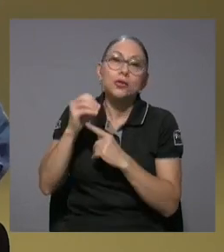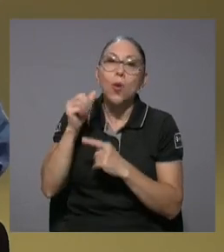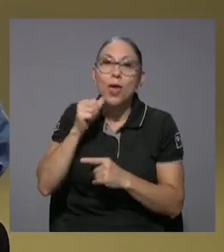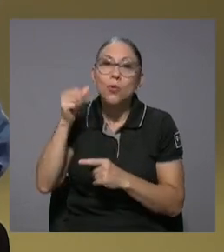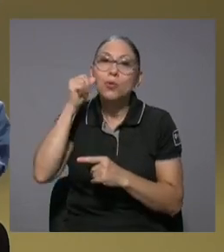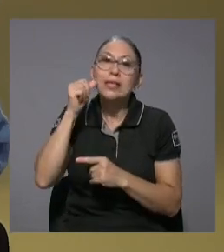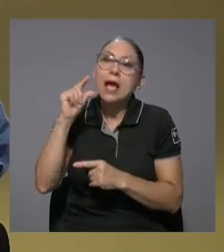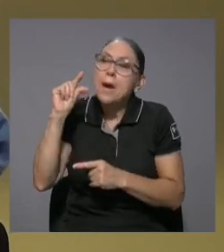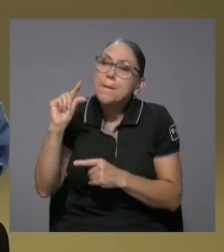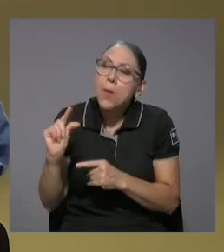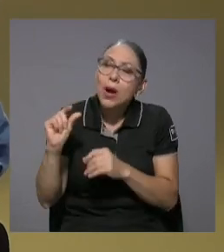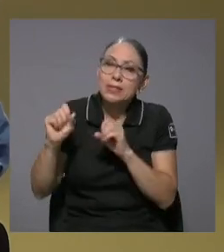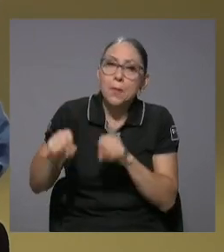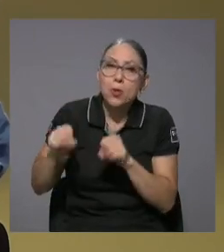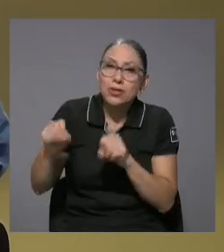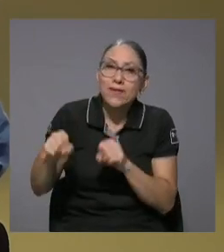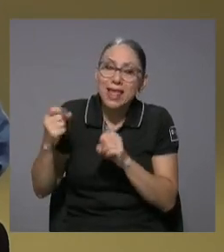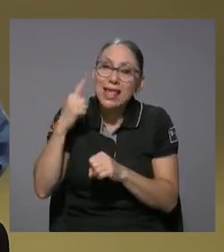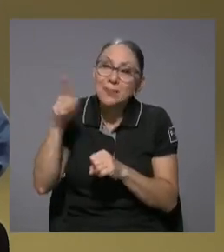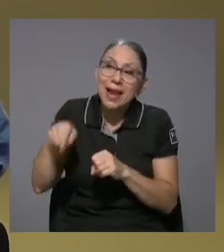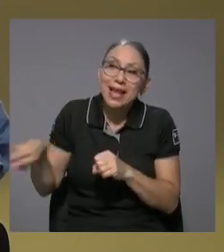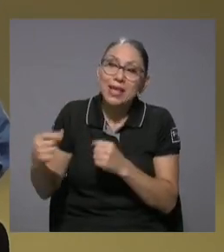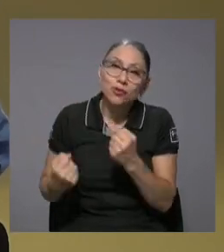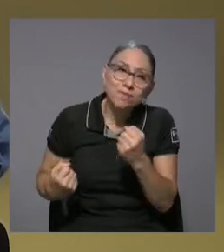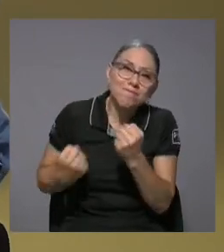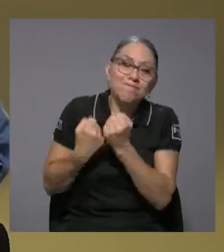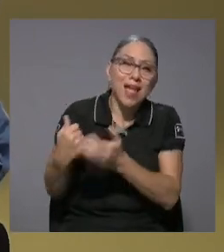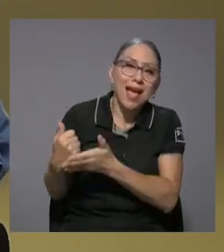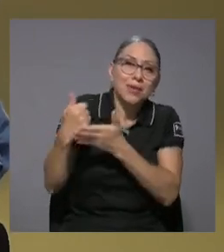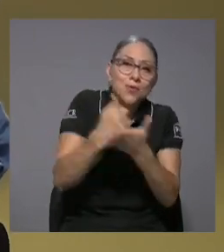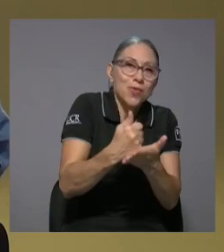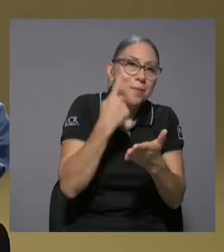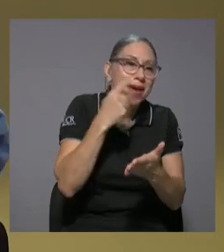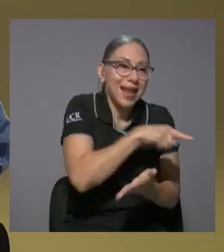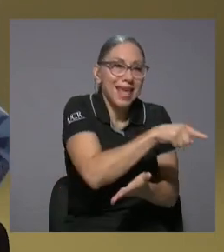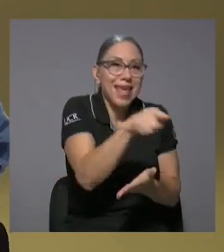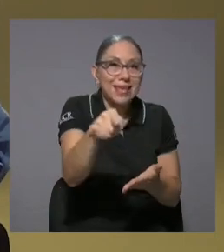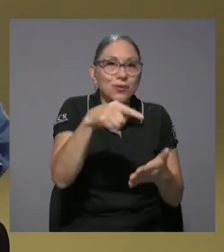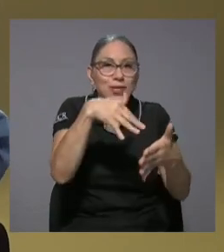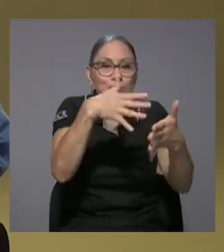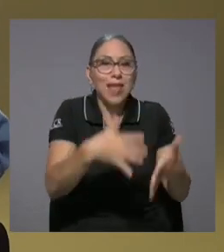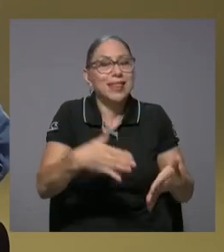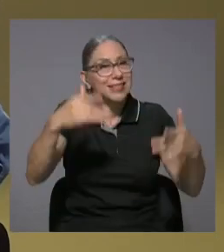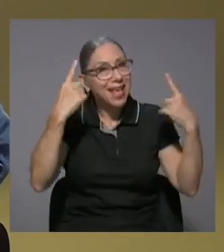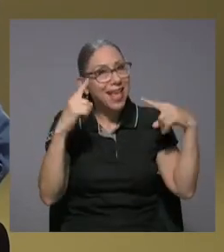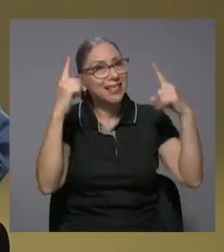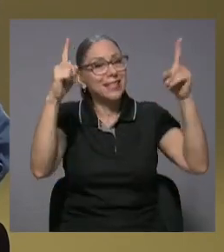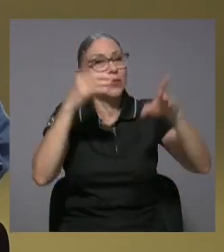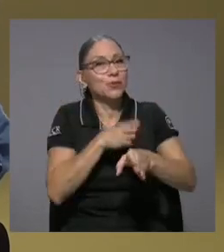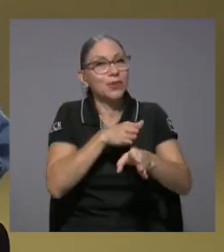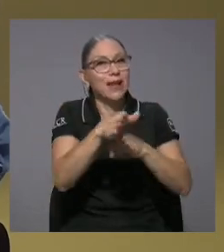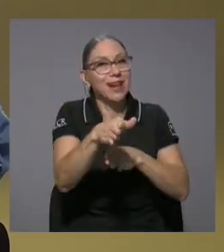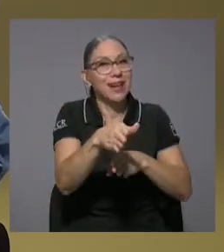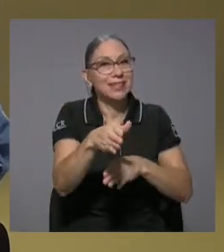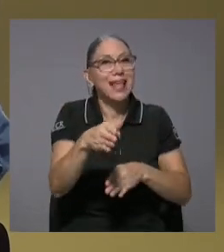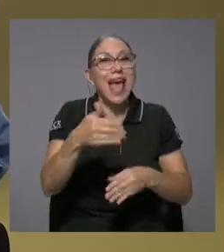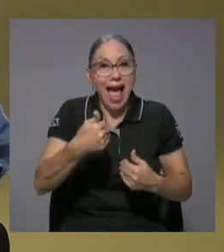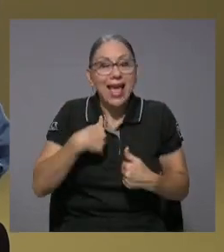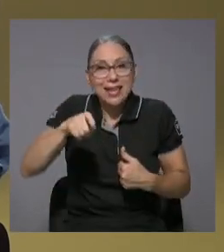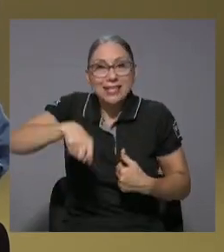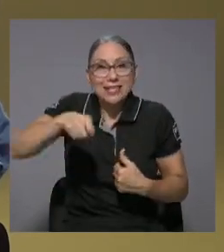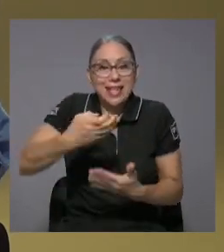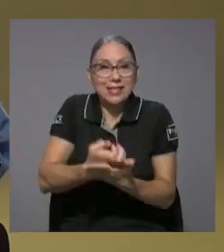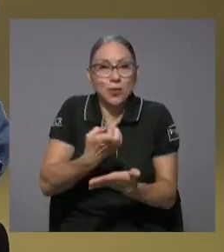les ayuden a tener éxito en su carrera, que tienen necesidades económicas que aportar. Y por el otro